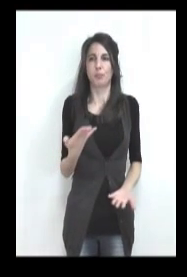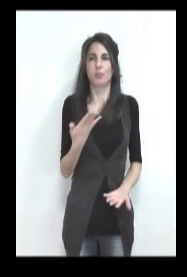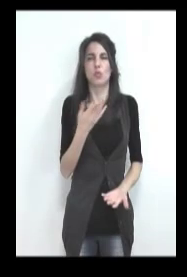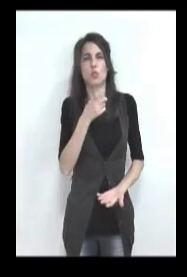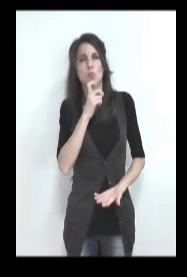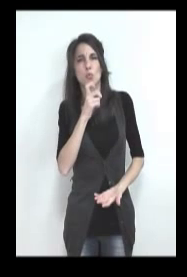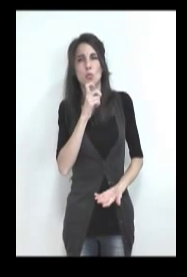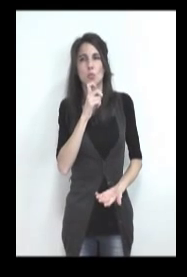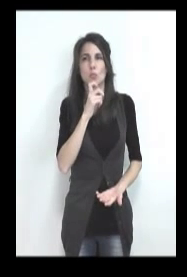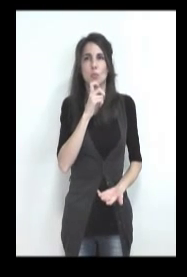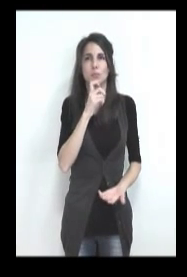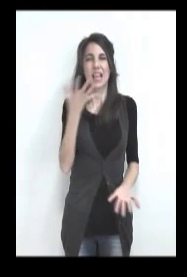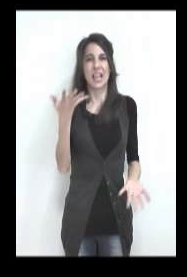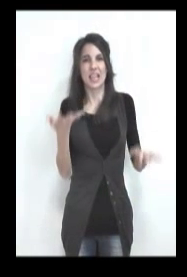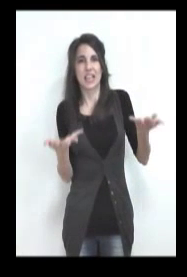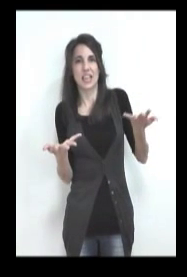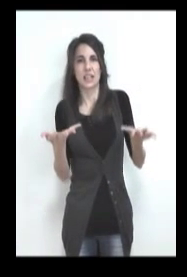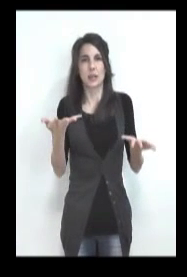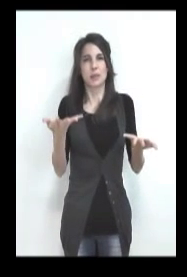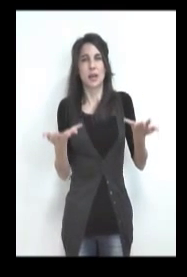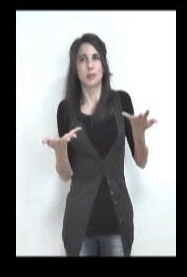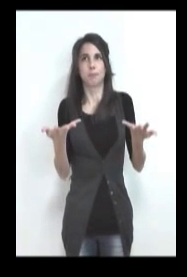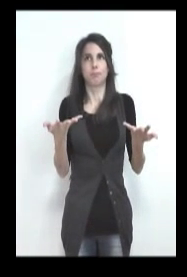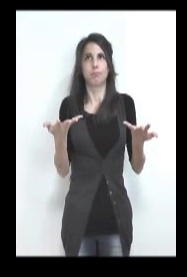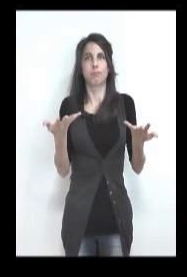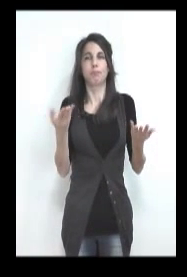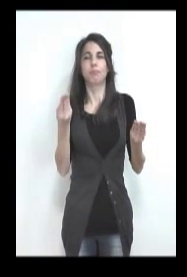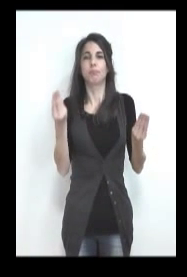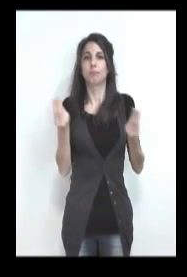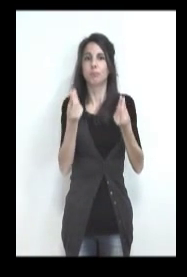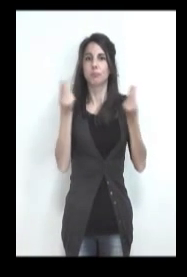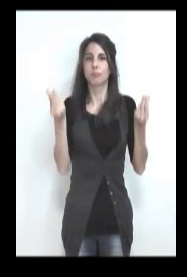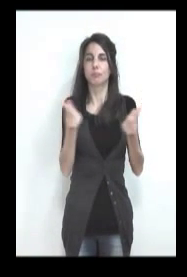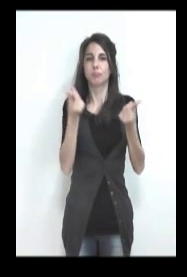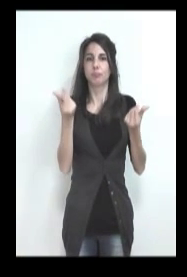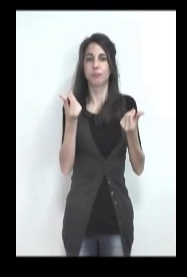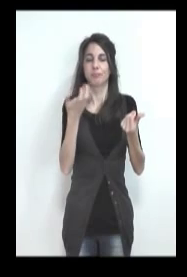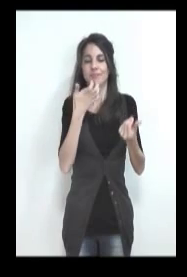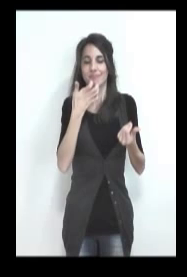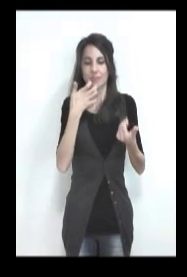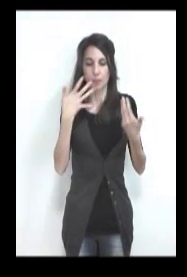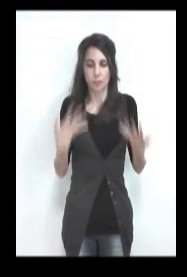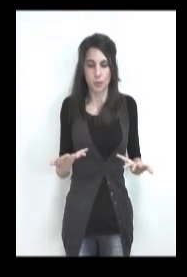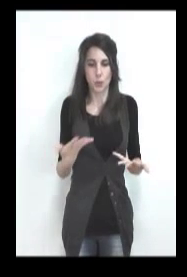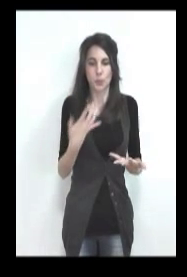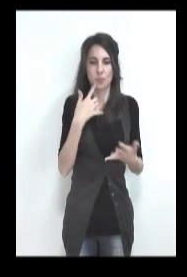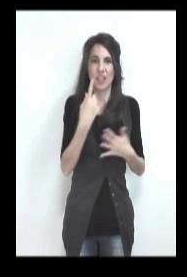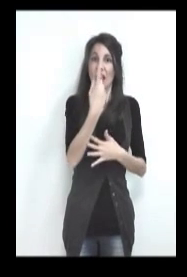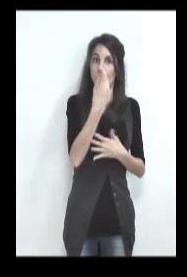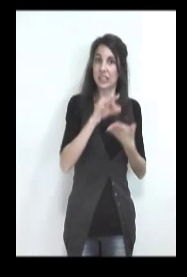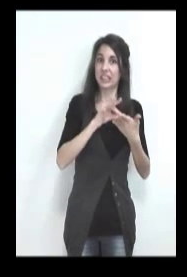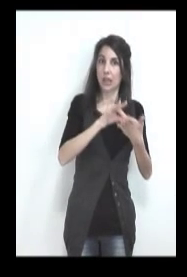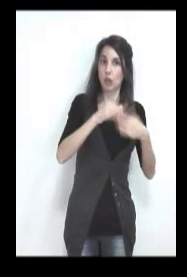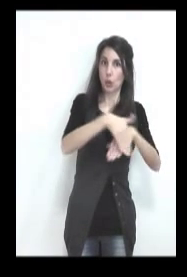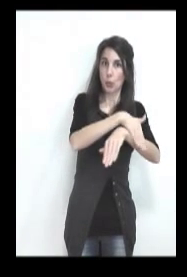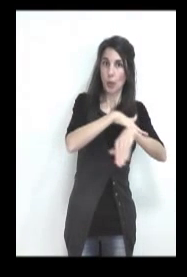podemos equilibrar? ¿Cómo podemos equilibrar el que no falten servicios básicos,